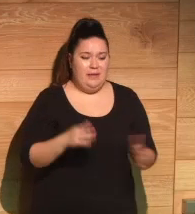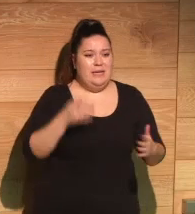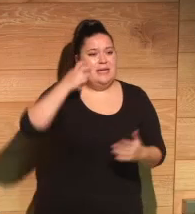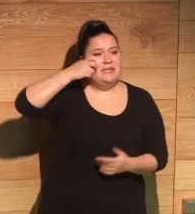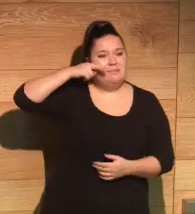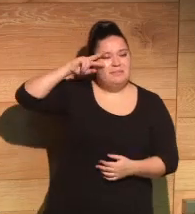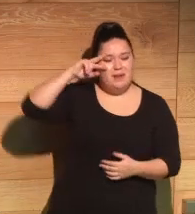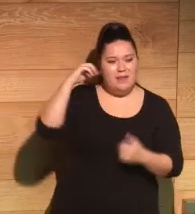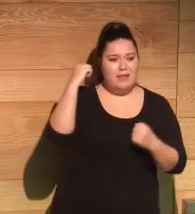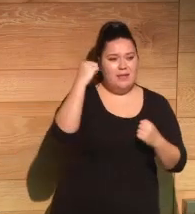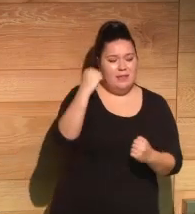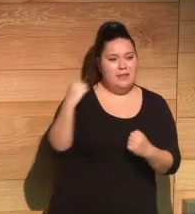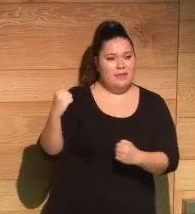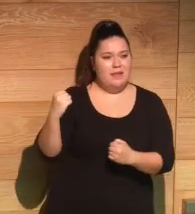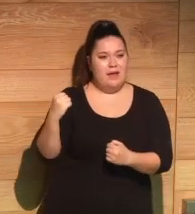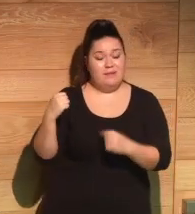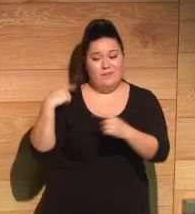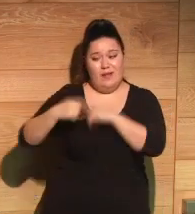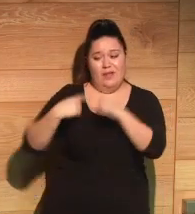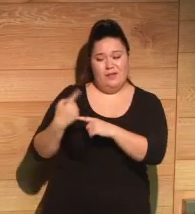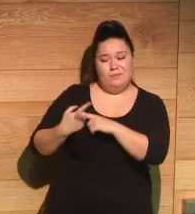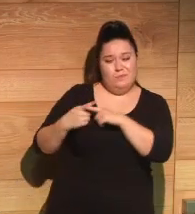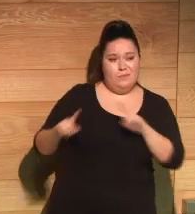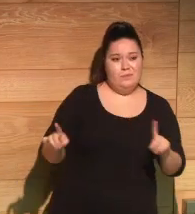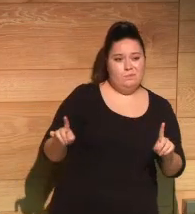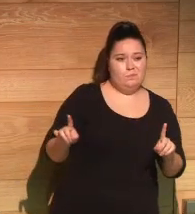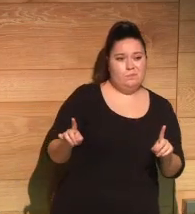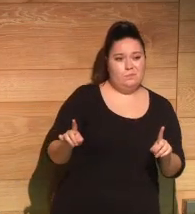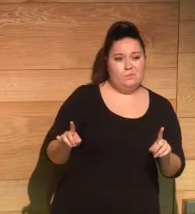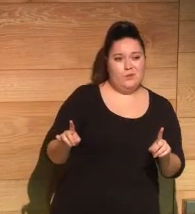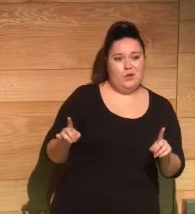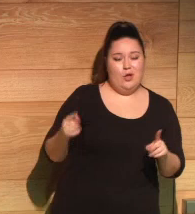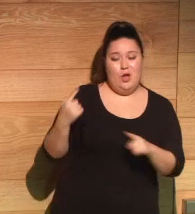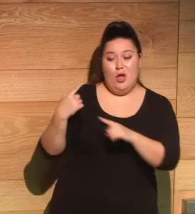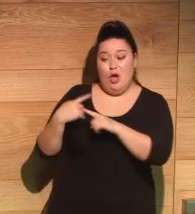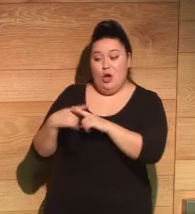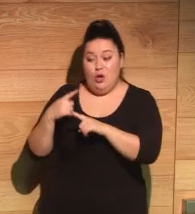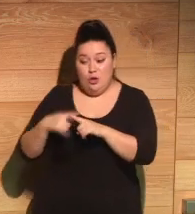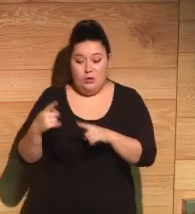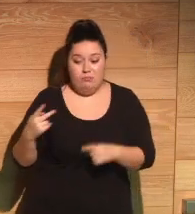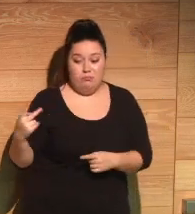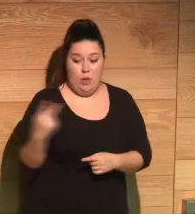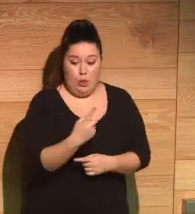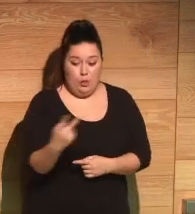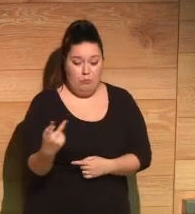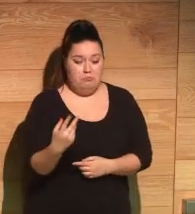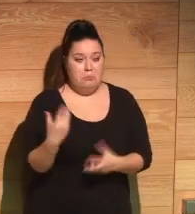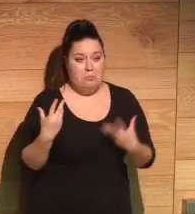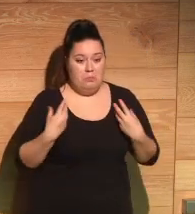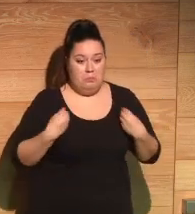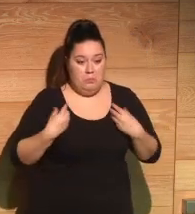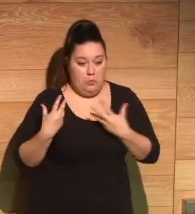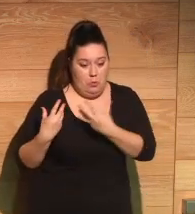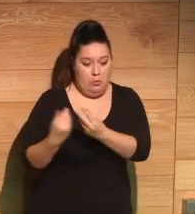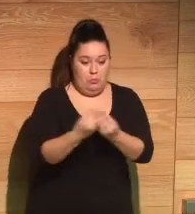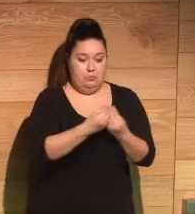son experiencias intergeneracionales, que tienen que ver con cosas que vivimos en común. Y